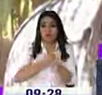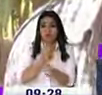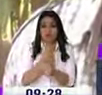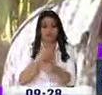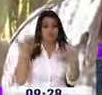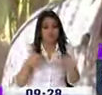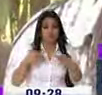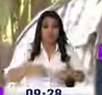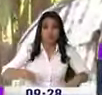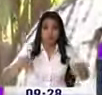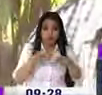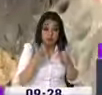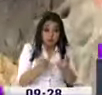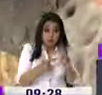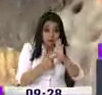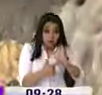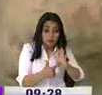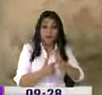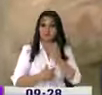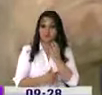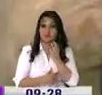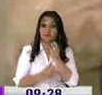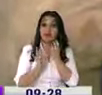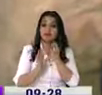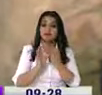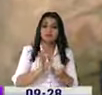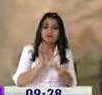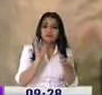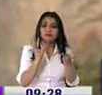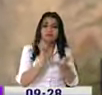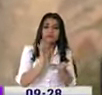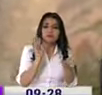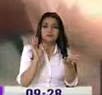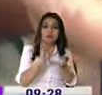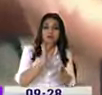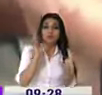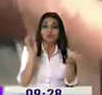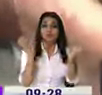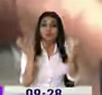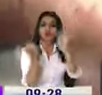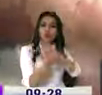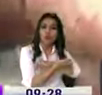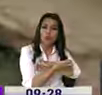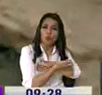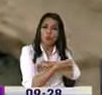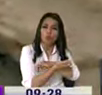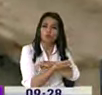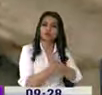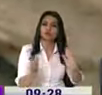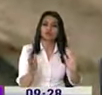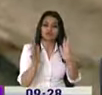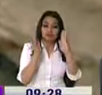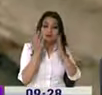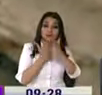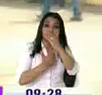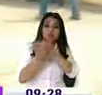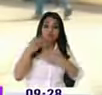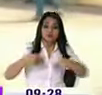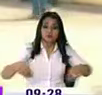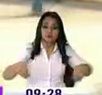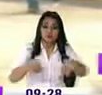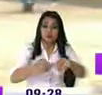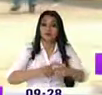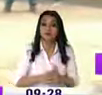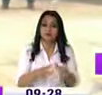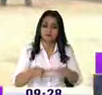es muy importante establecerlo y parte de la evolución de lo que siempre hemos hablado de la historia de la tierra misma.